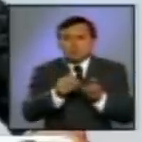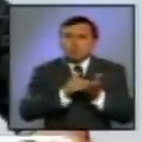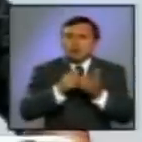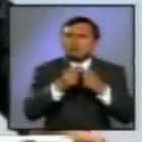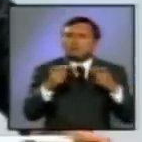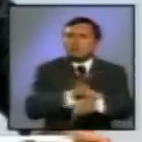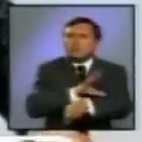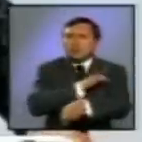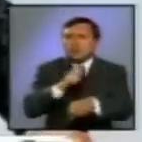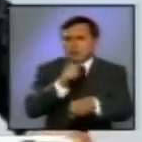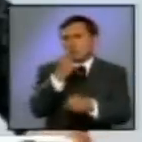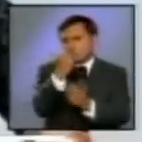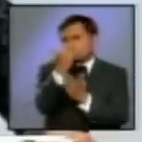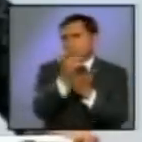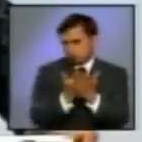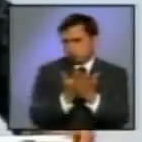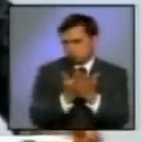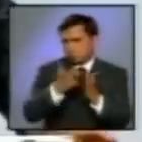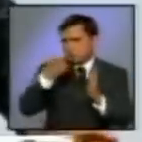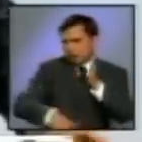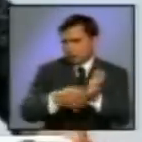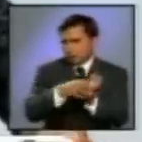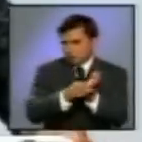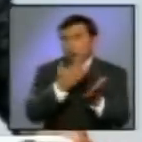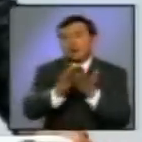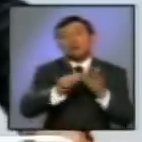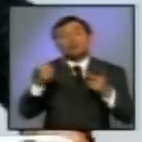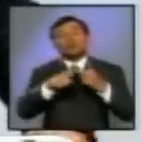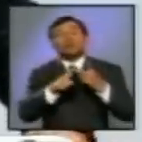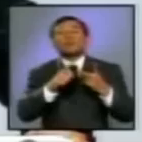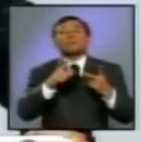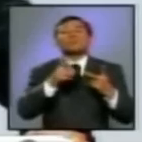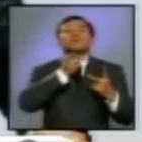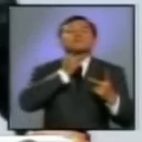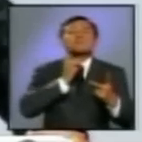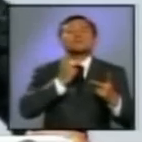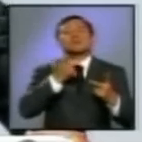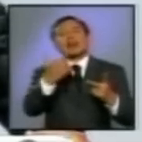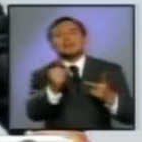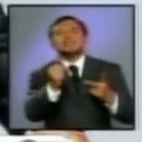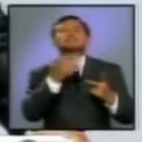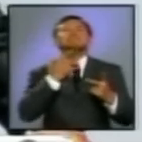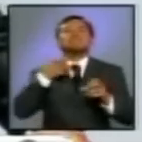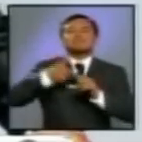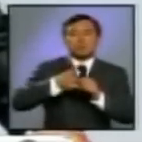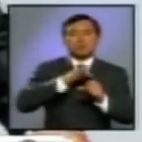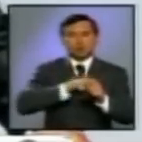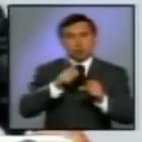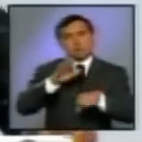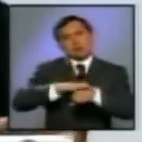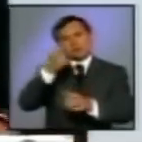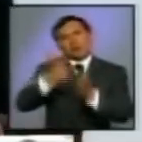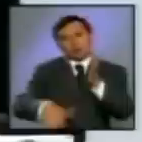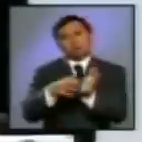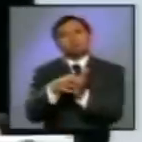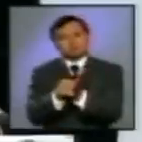precio, para que podamos tener acceso a combustibles más económicos y segundo objetivo, menos